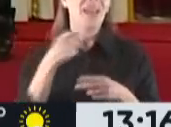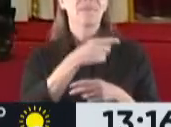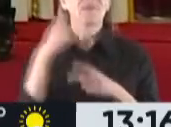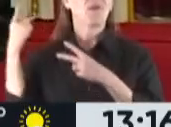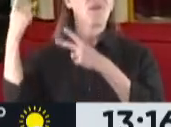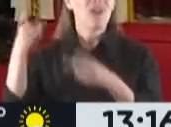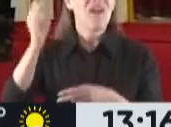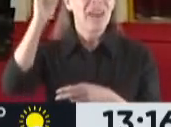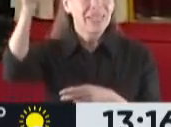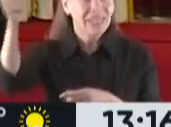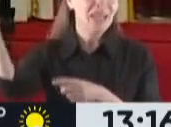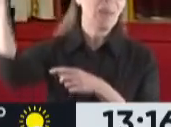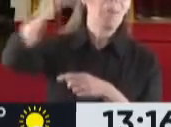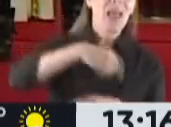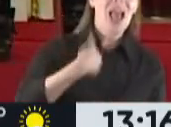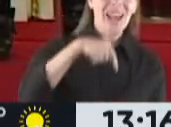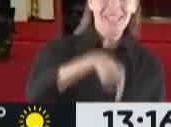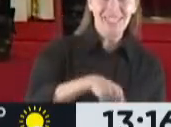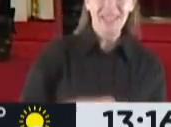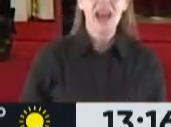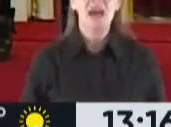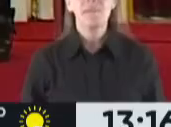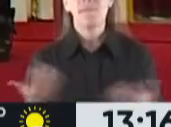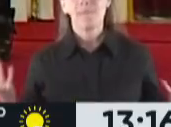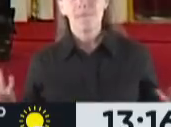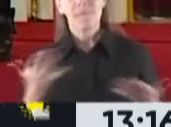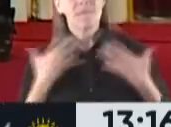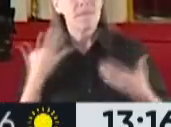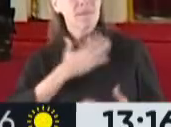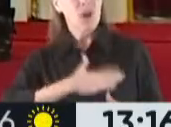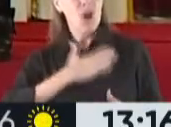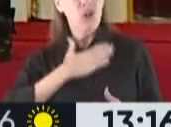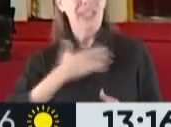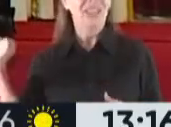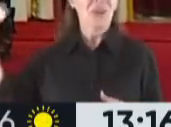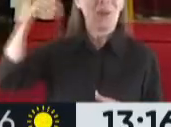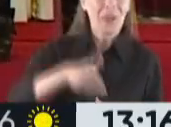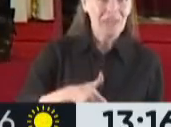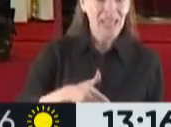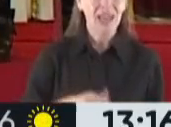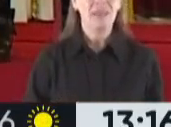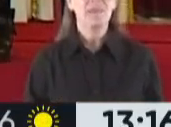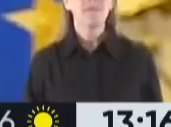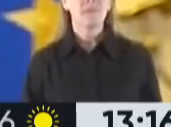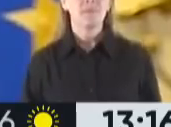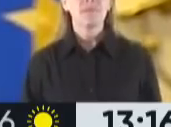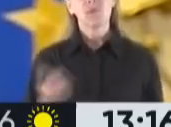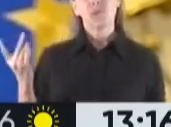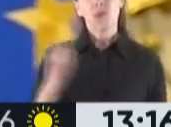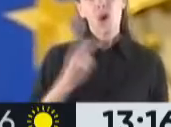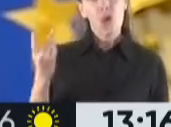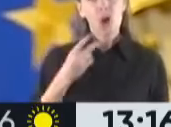que sigue por nuestro país. Una enorme alegría tenerla entre nosotros. Hemos